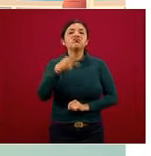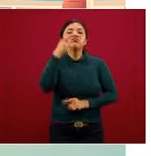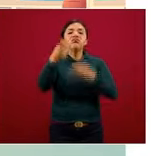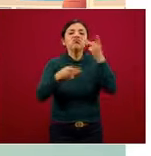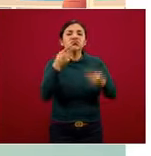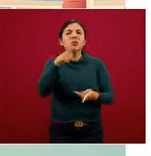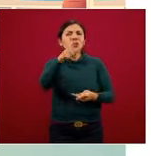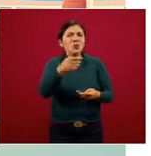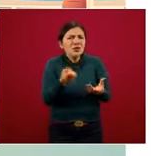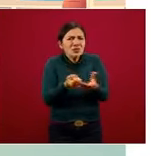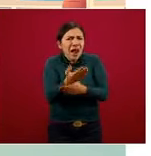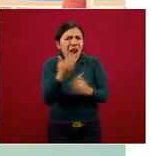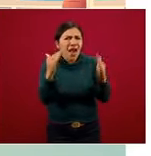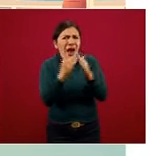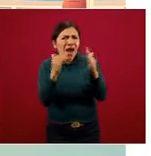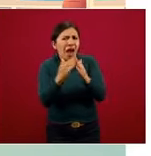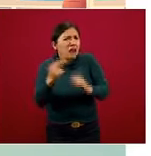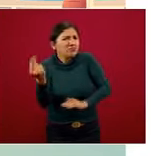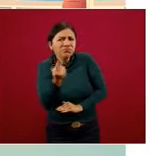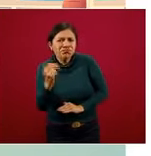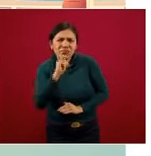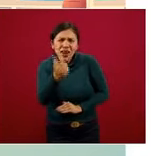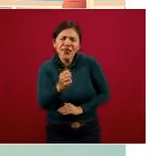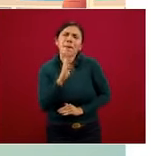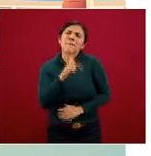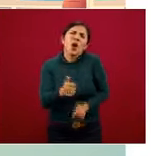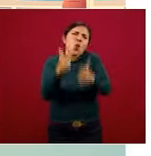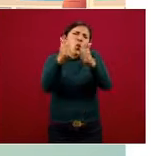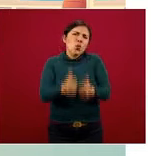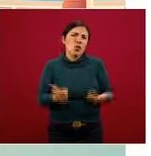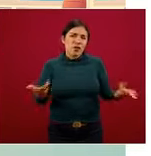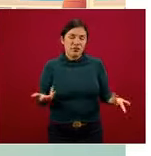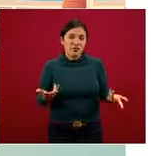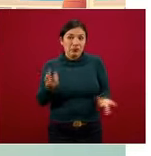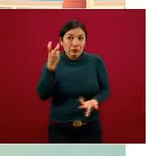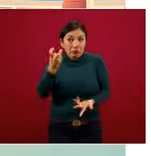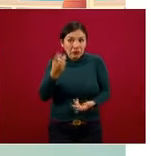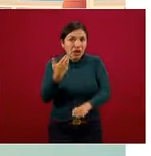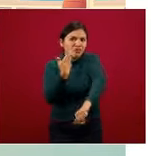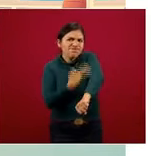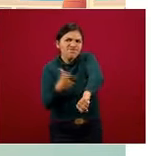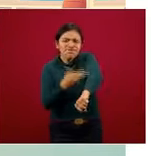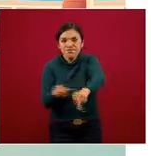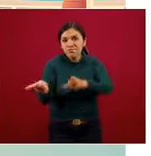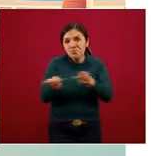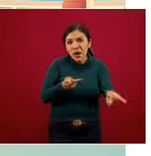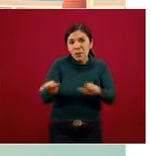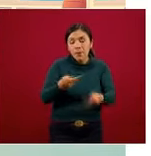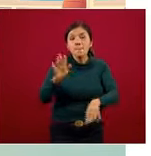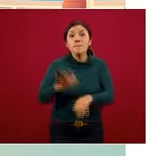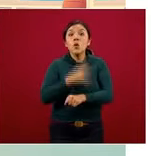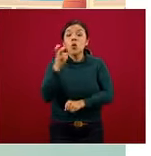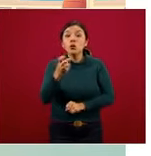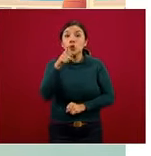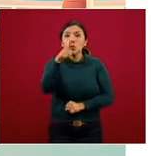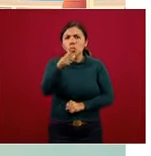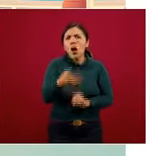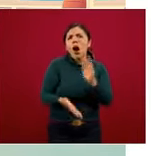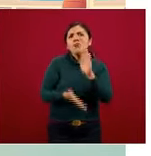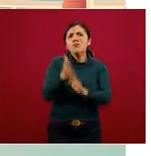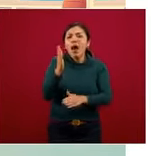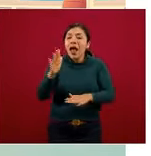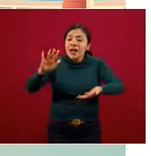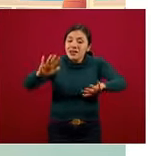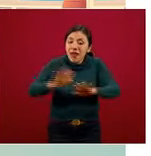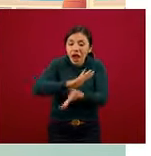es: evita salir de casa si no es indispensable. Sus superpoderes son ajustes y preparación. Por eso, cuando vamos transitando